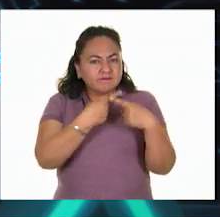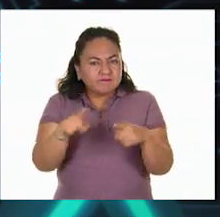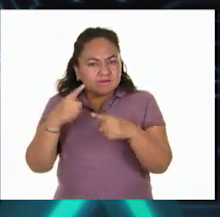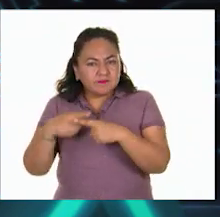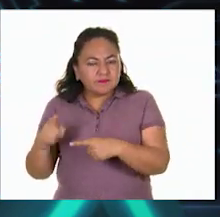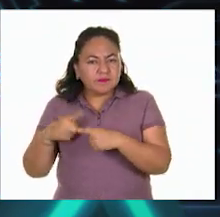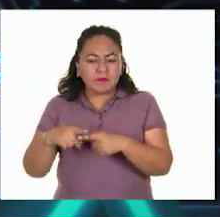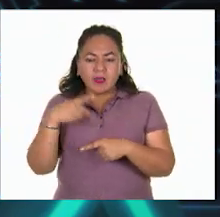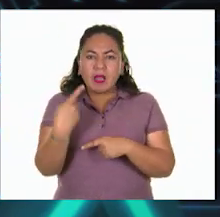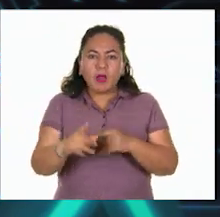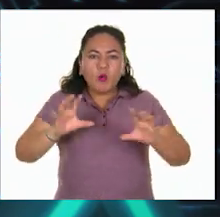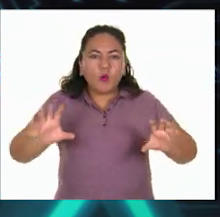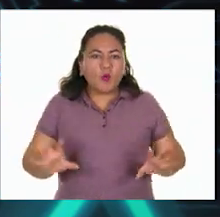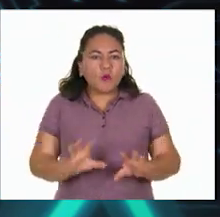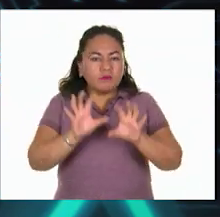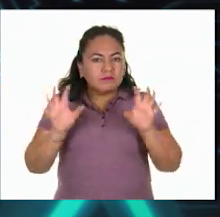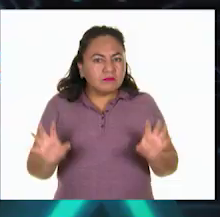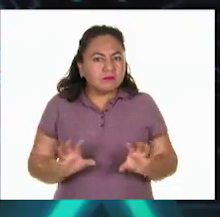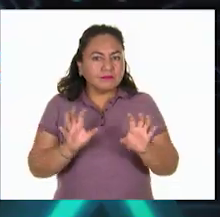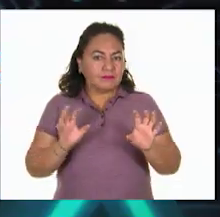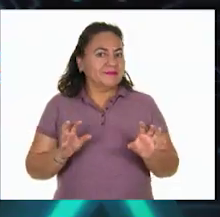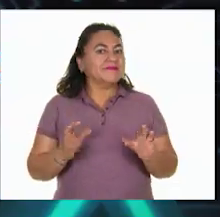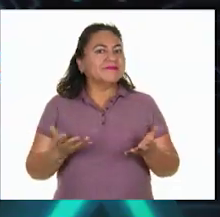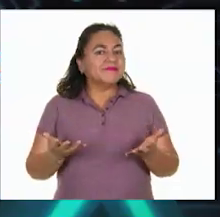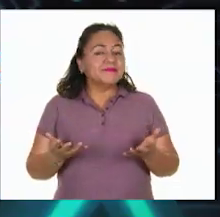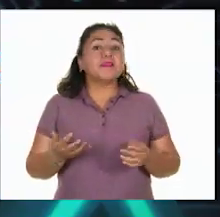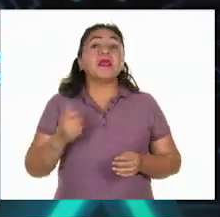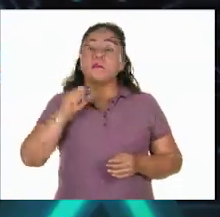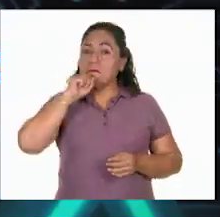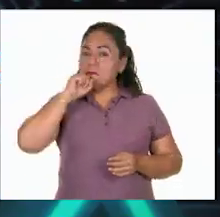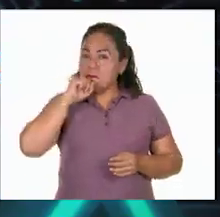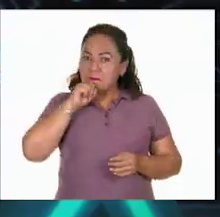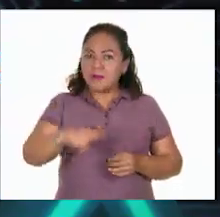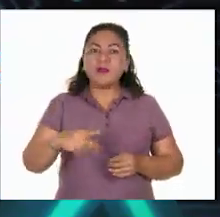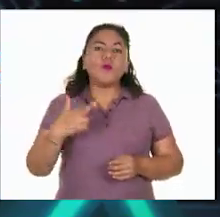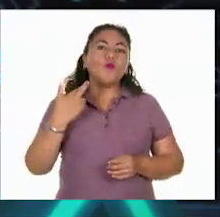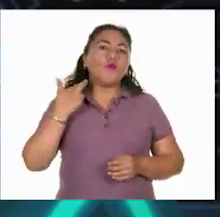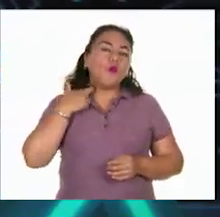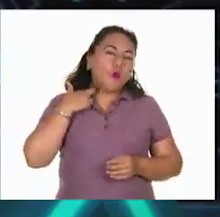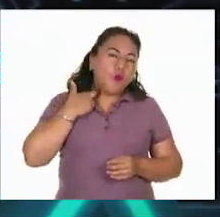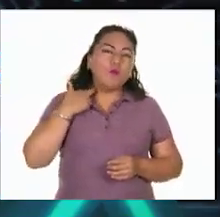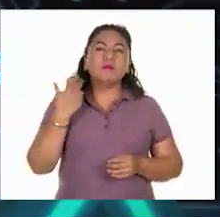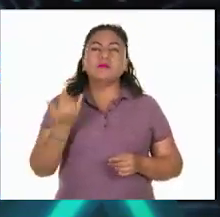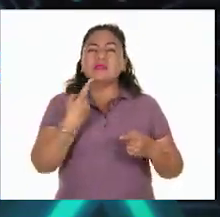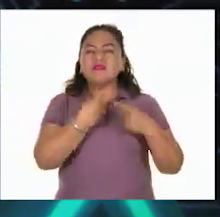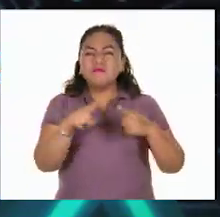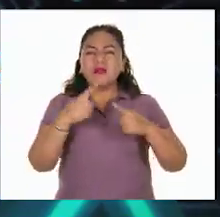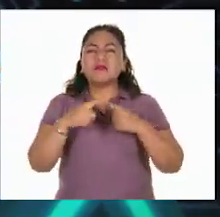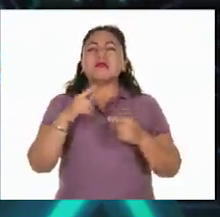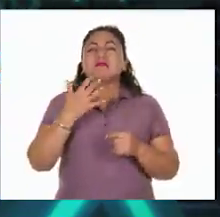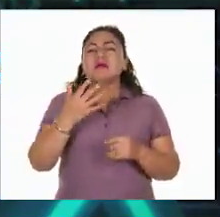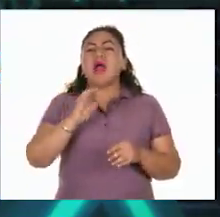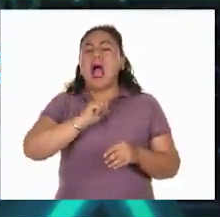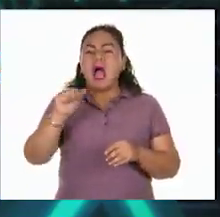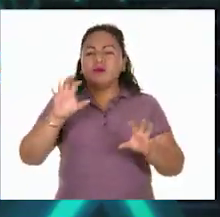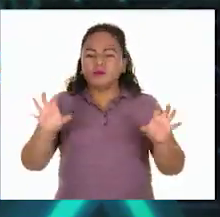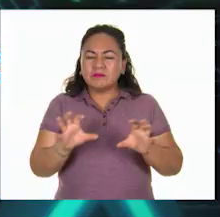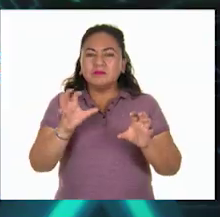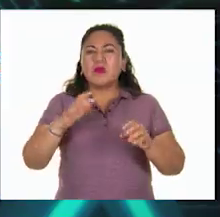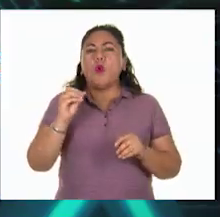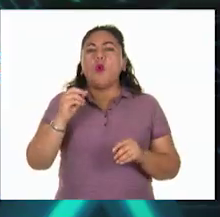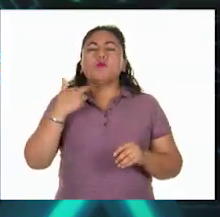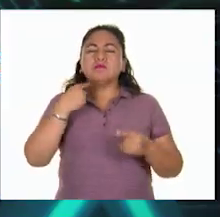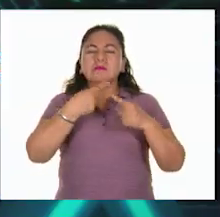la computación y también de robots y otras máquinas inteligentes